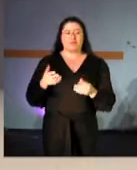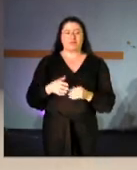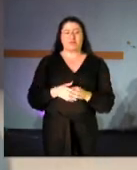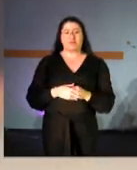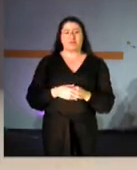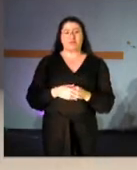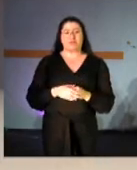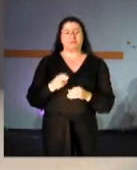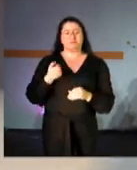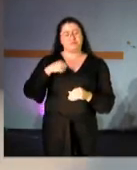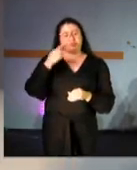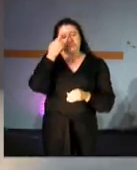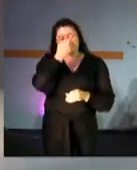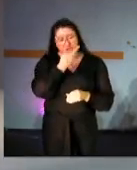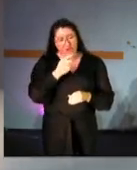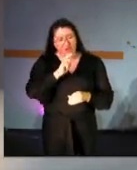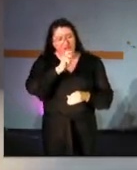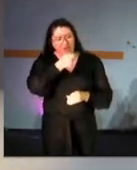el partido,